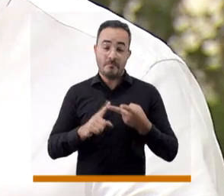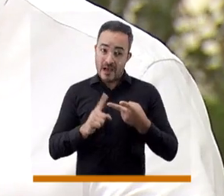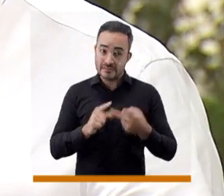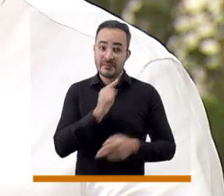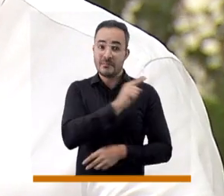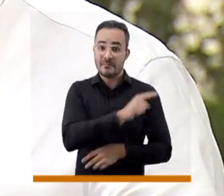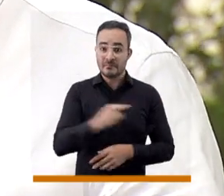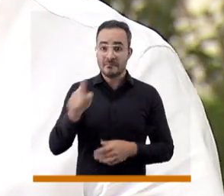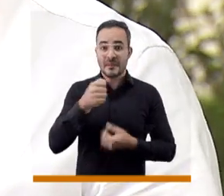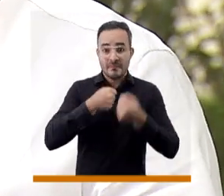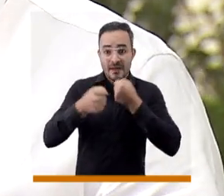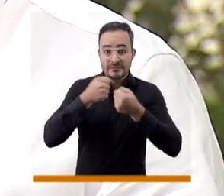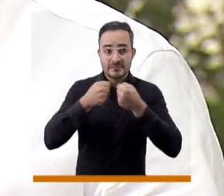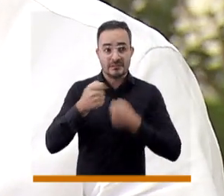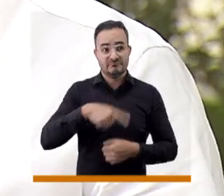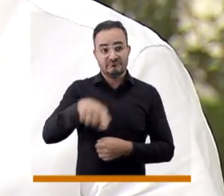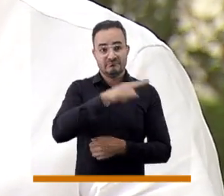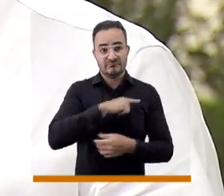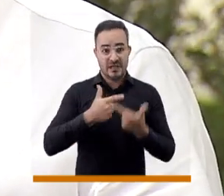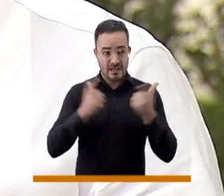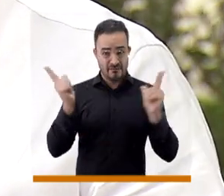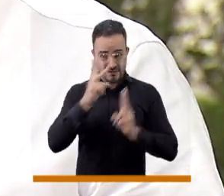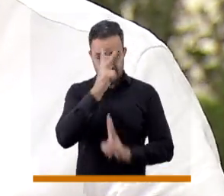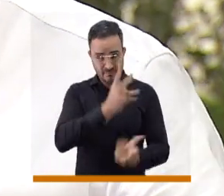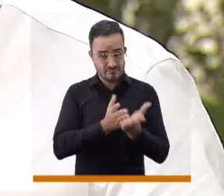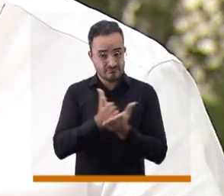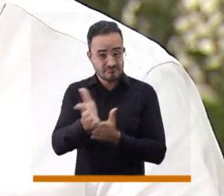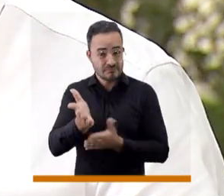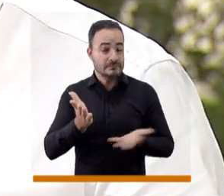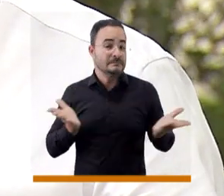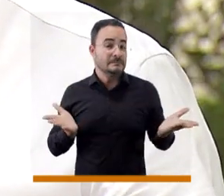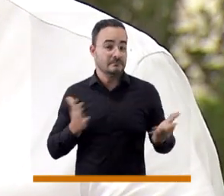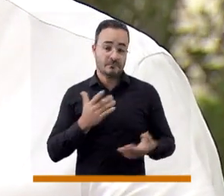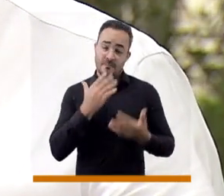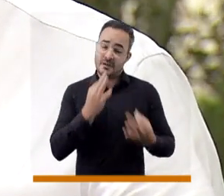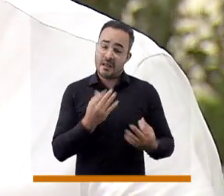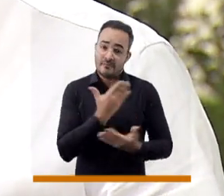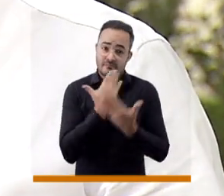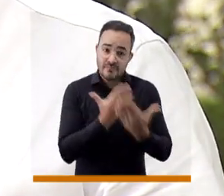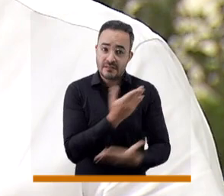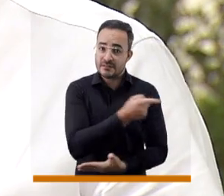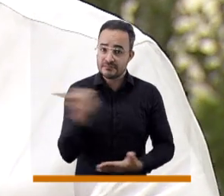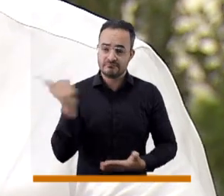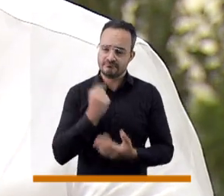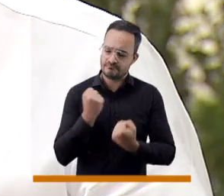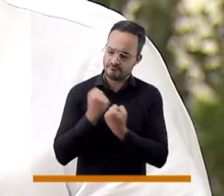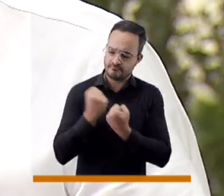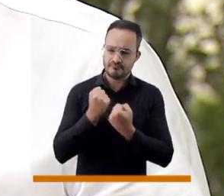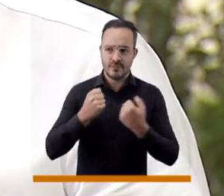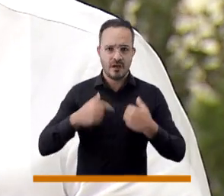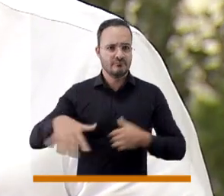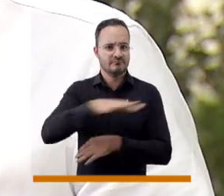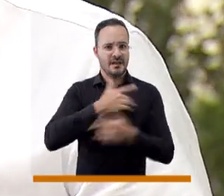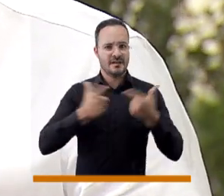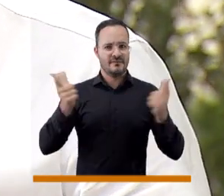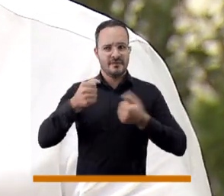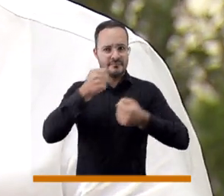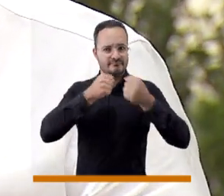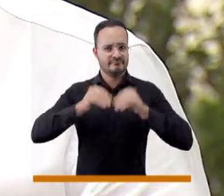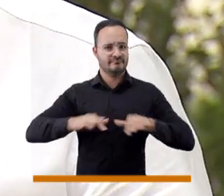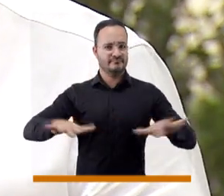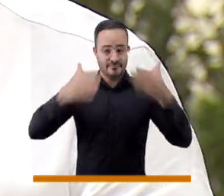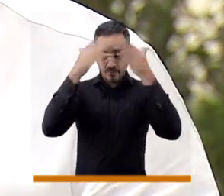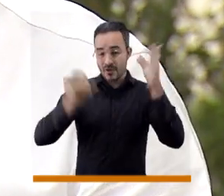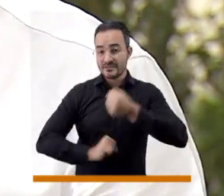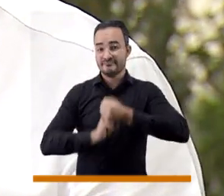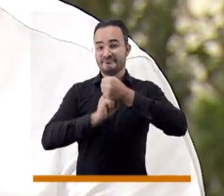libertad como ciudadanos y especialmente también de la libertad de prensa, que a todos ustedes les quiero dar las gracias por lo que hacen en nuestro país,